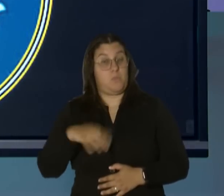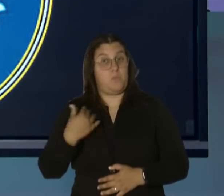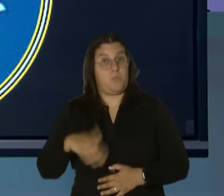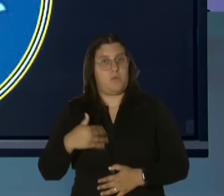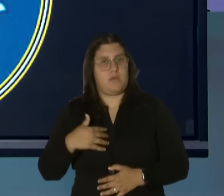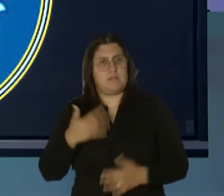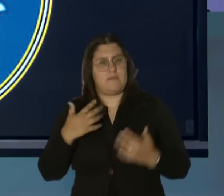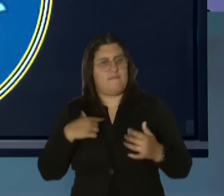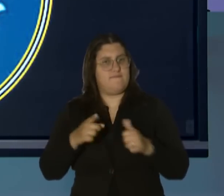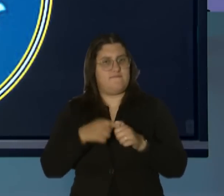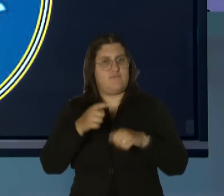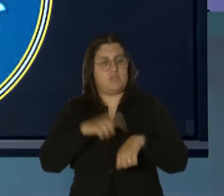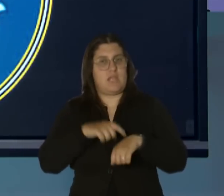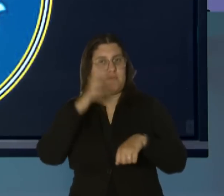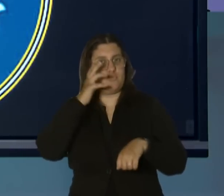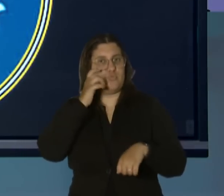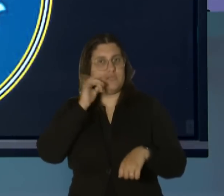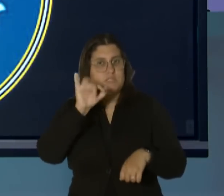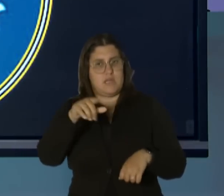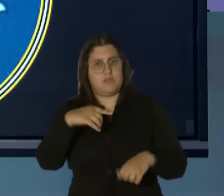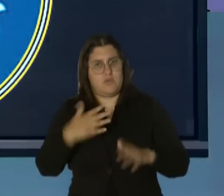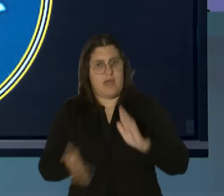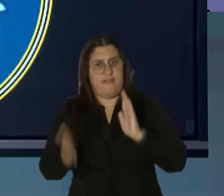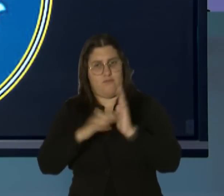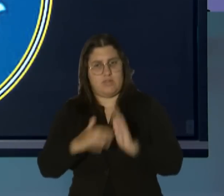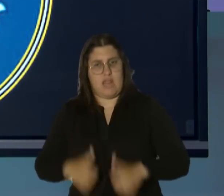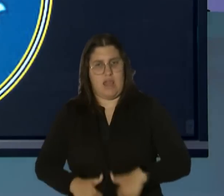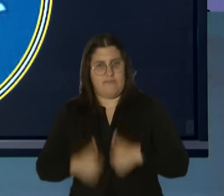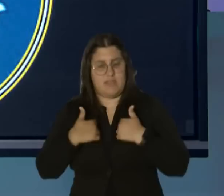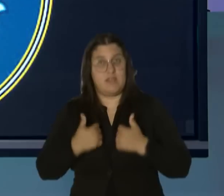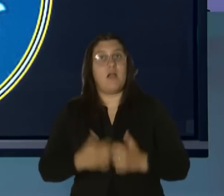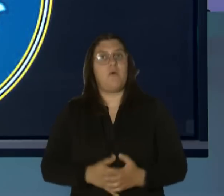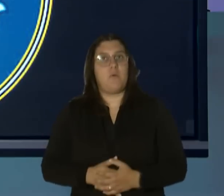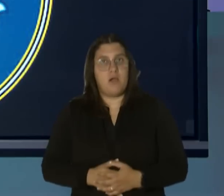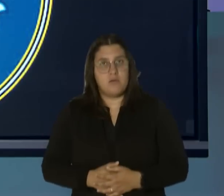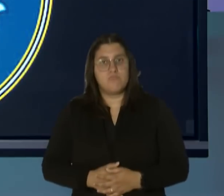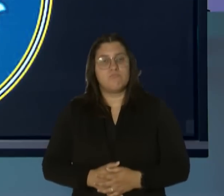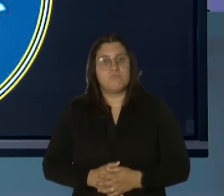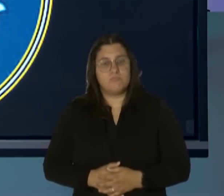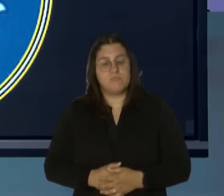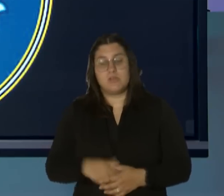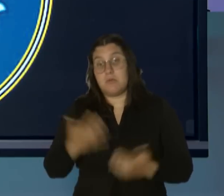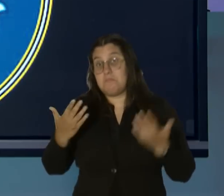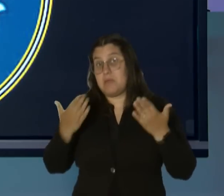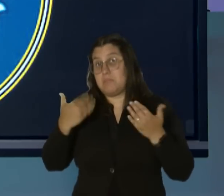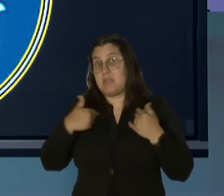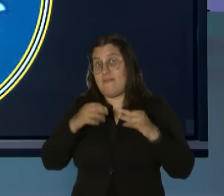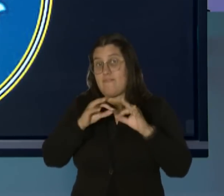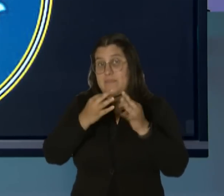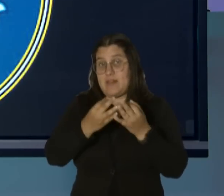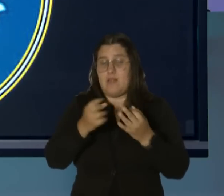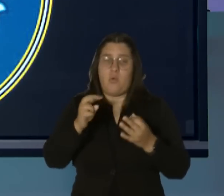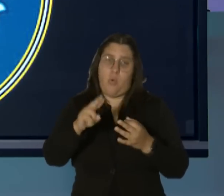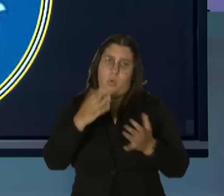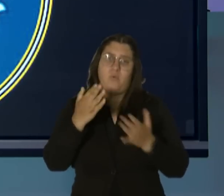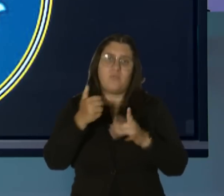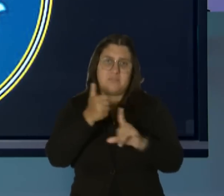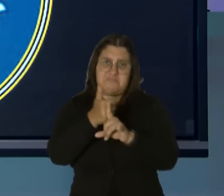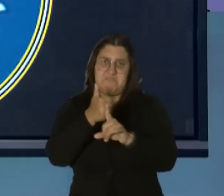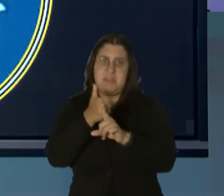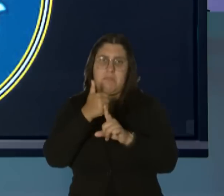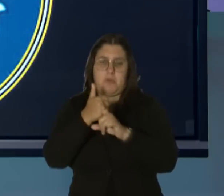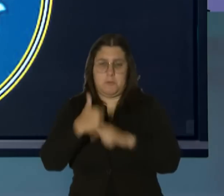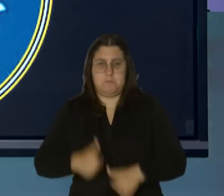les ha chocado, es la primera vez que escuchan esto de Devuelta a Vida y tienen familiares o están pasando por ese momento.